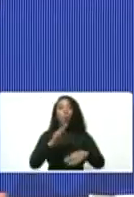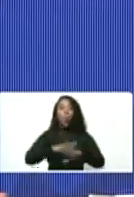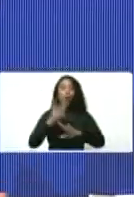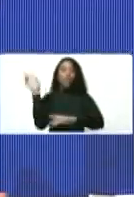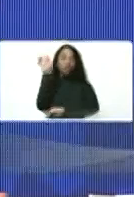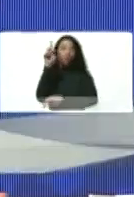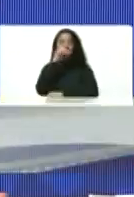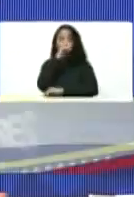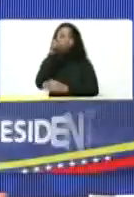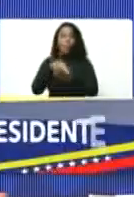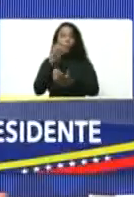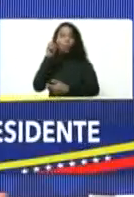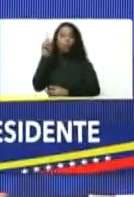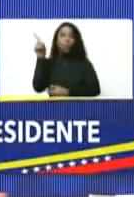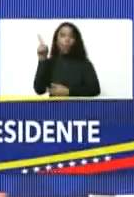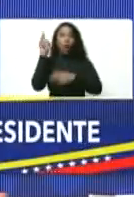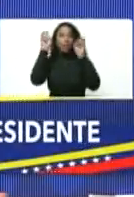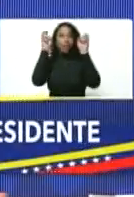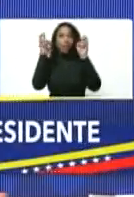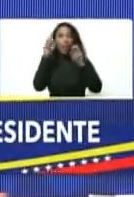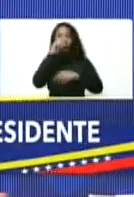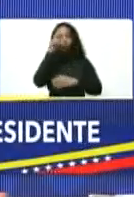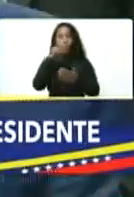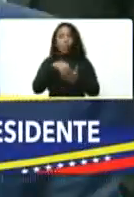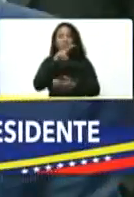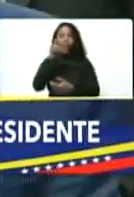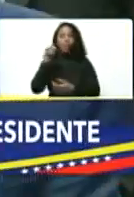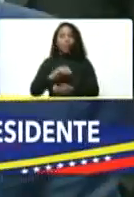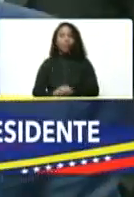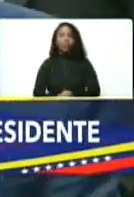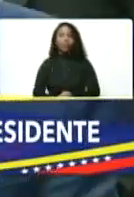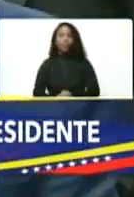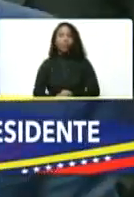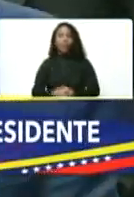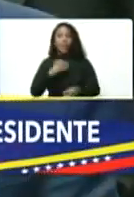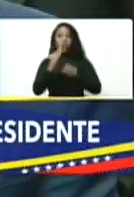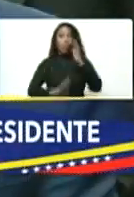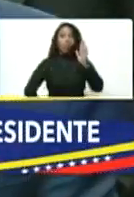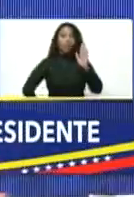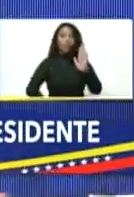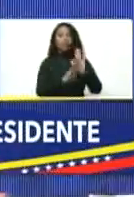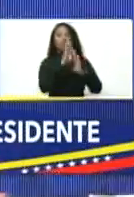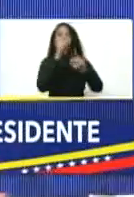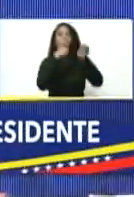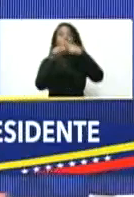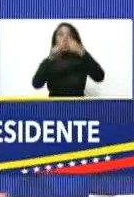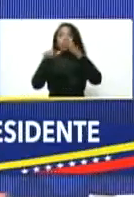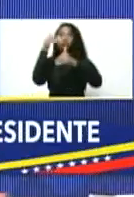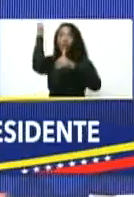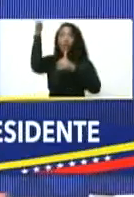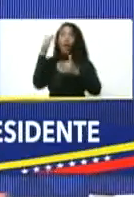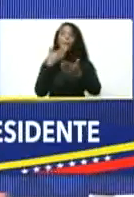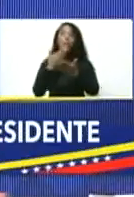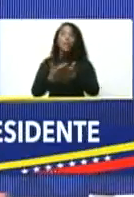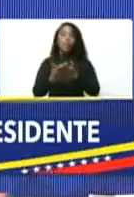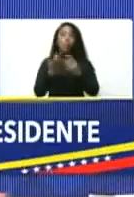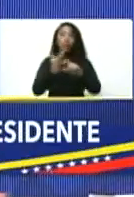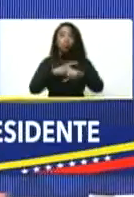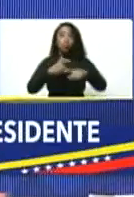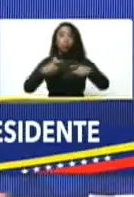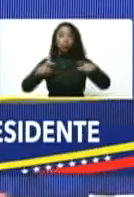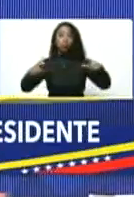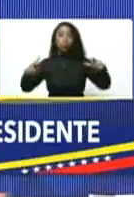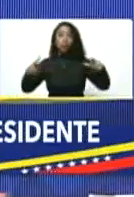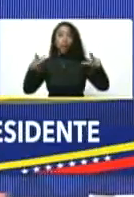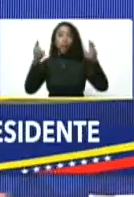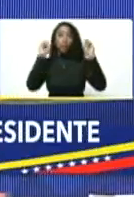año 2021, en relación al año 2020, repuntó en su comercio exterior. Usted nos ha pedido el incremento del